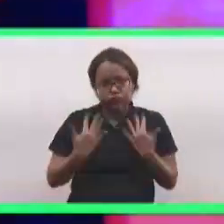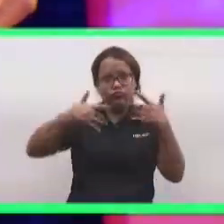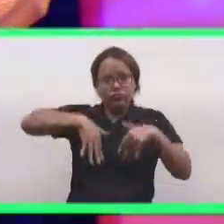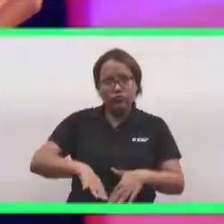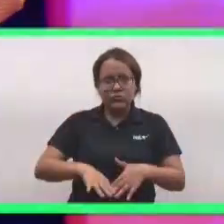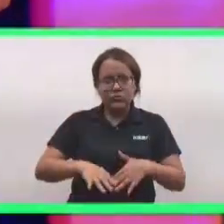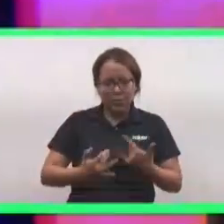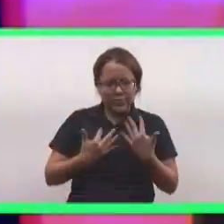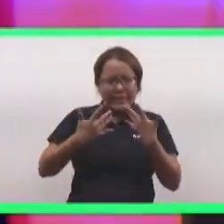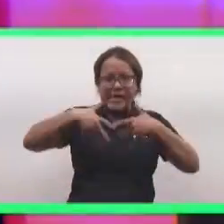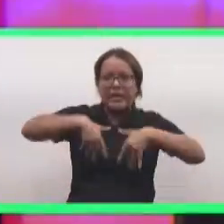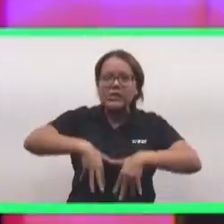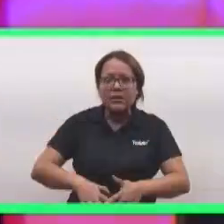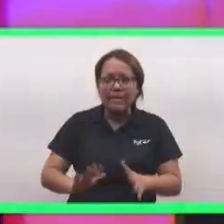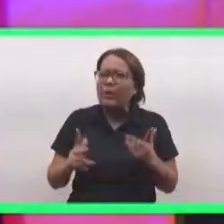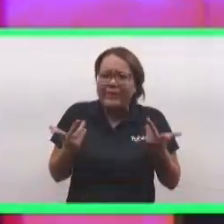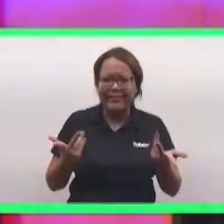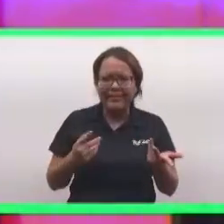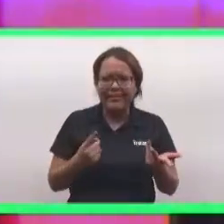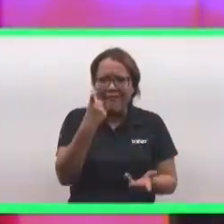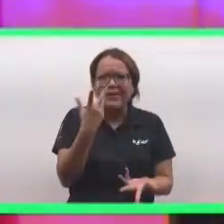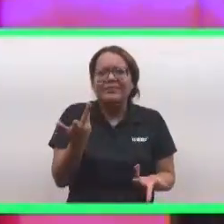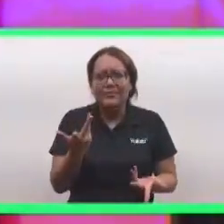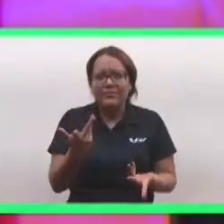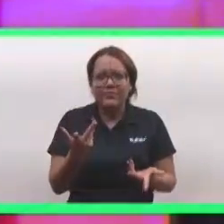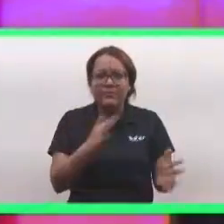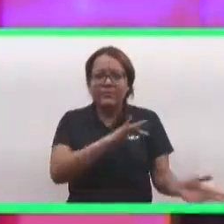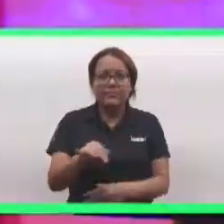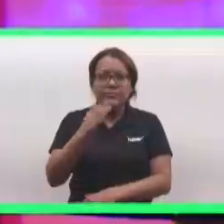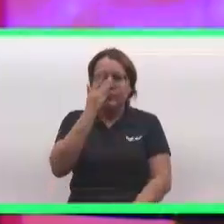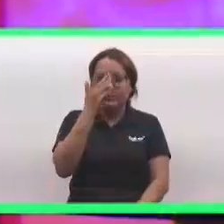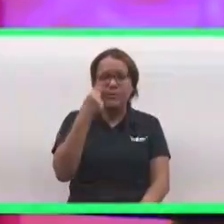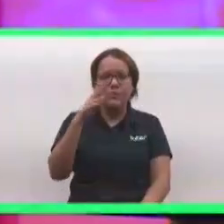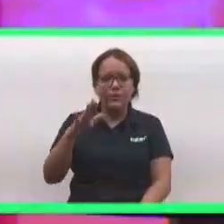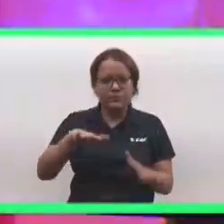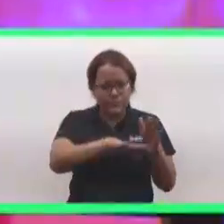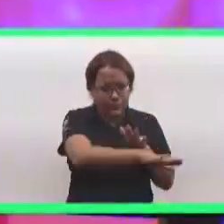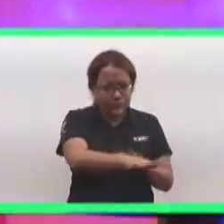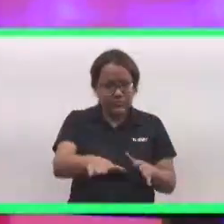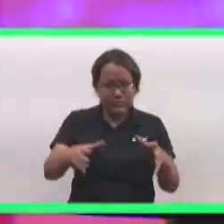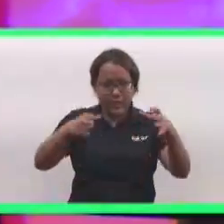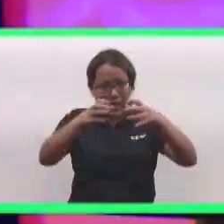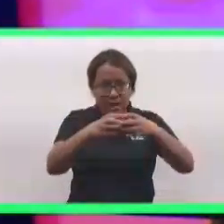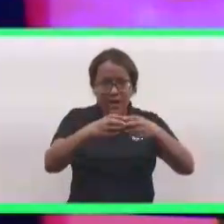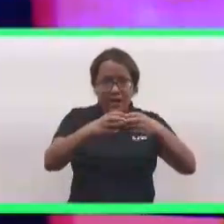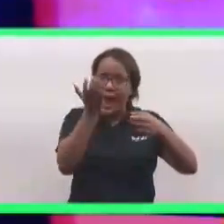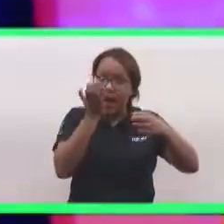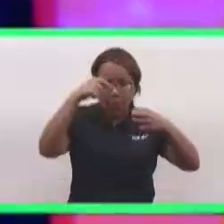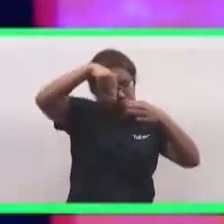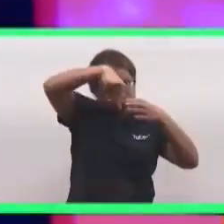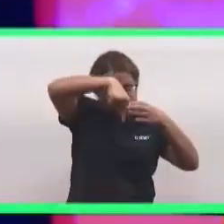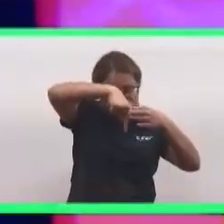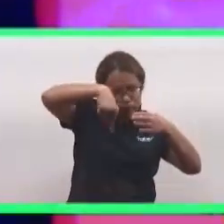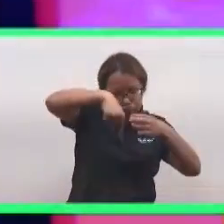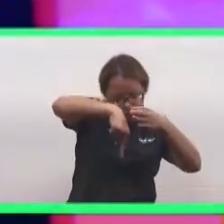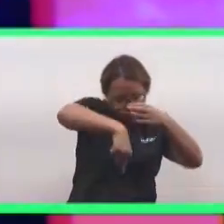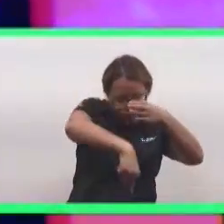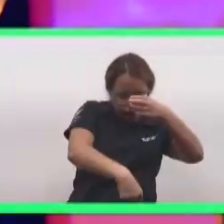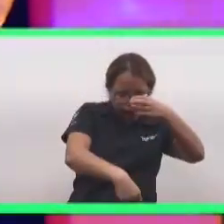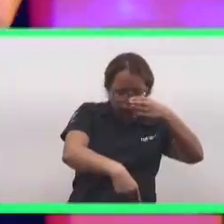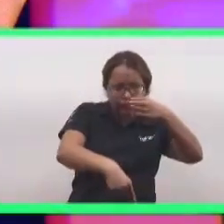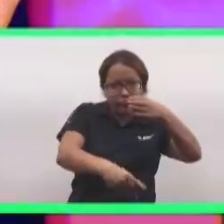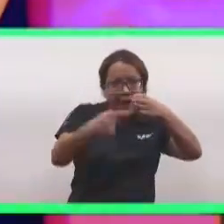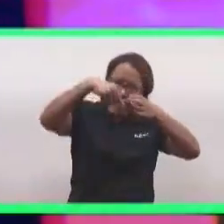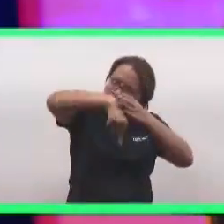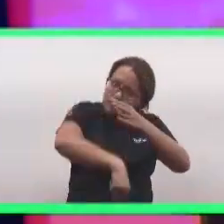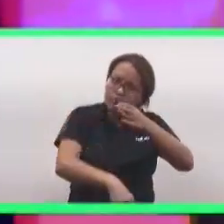dejó de fluir? Cuando usted va a perforar un pozo y quiere poner agua potable,